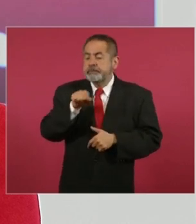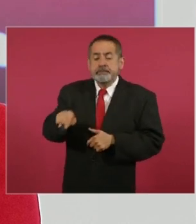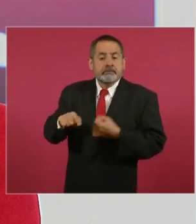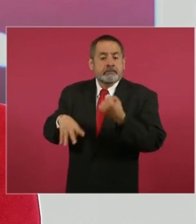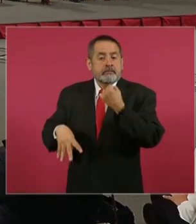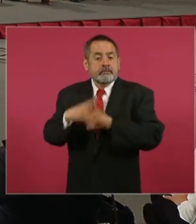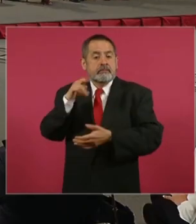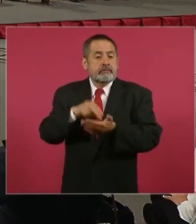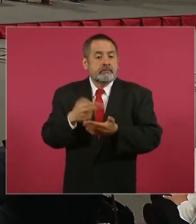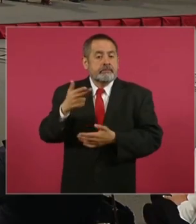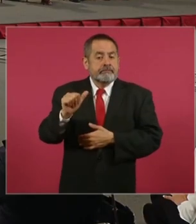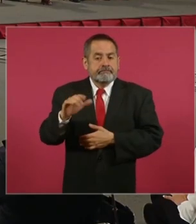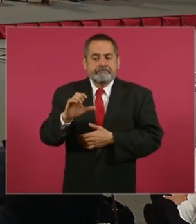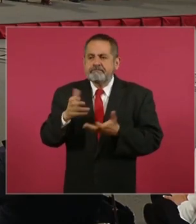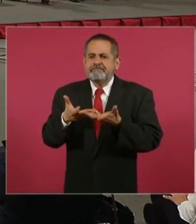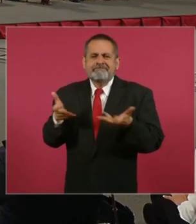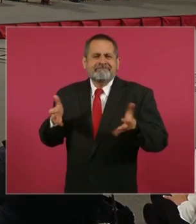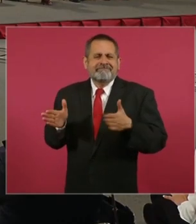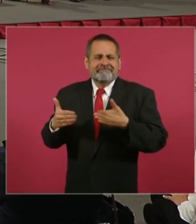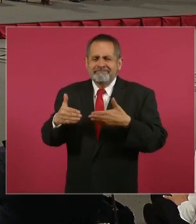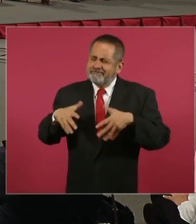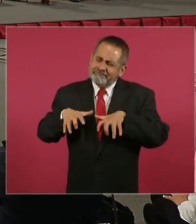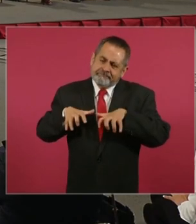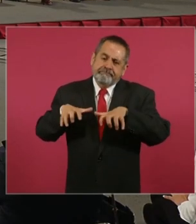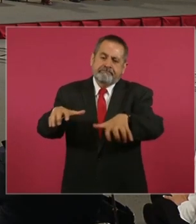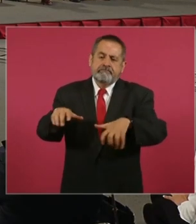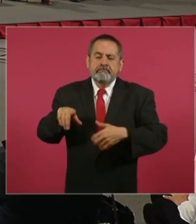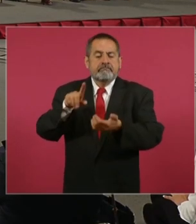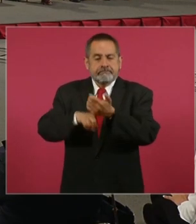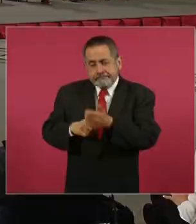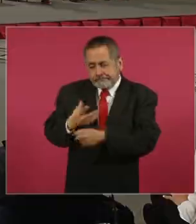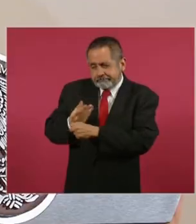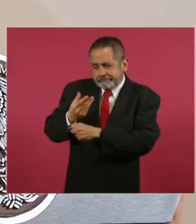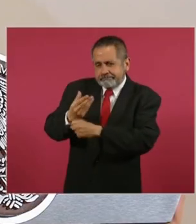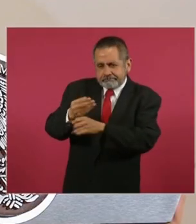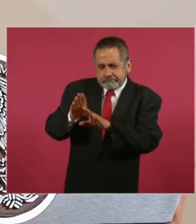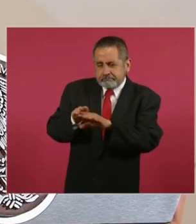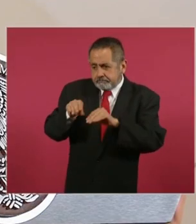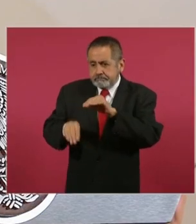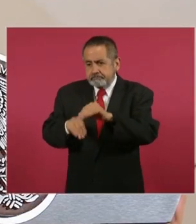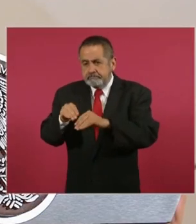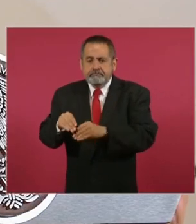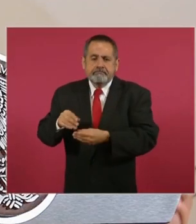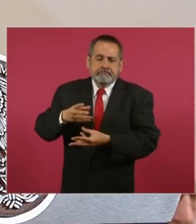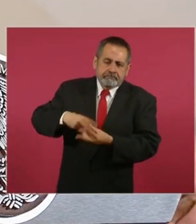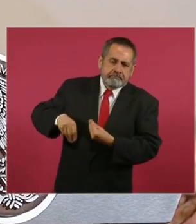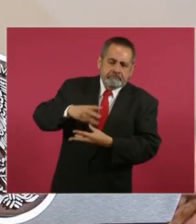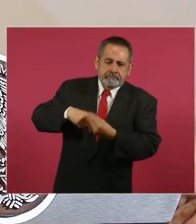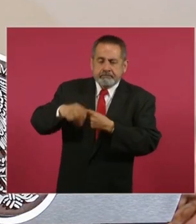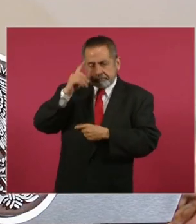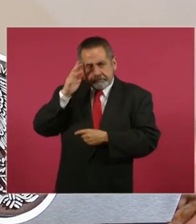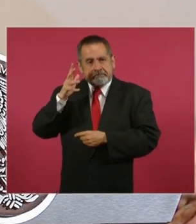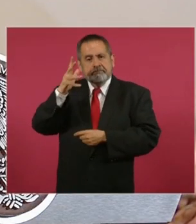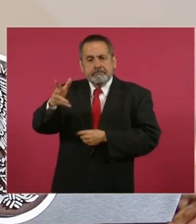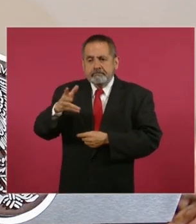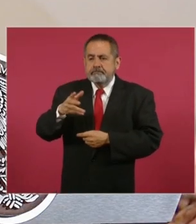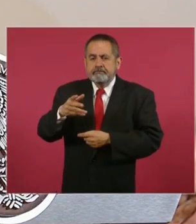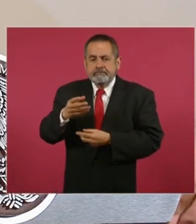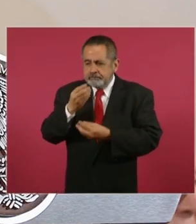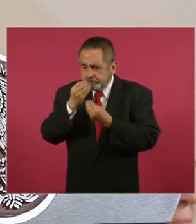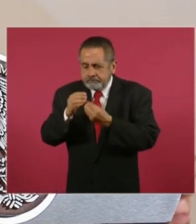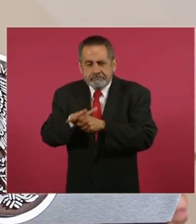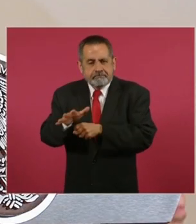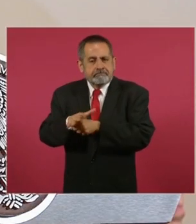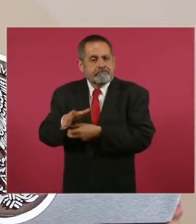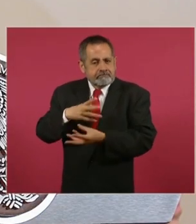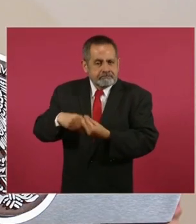hectáreas. Aquí se restaura el sistema lacustre para regular el clima y producir alimentos en esta zona que tiene también